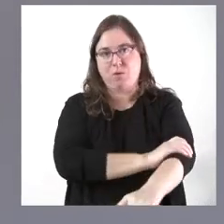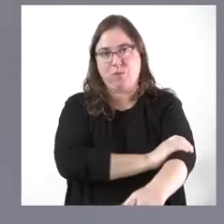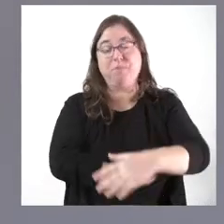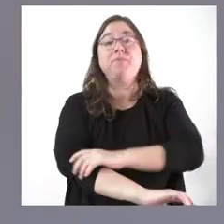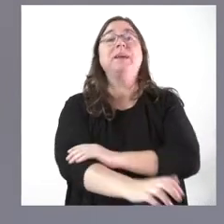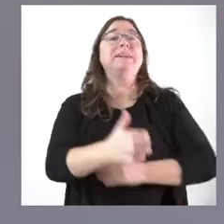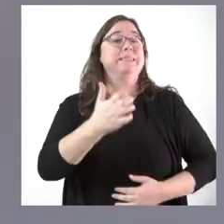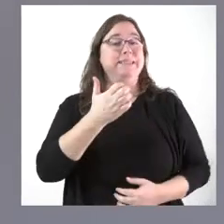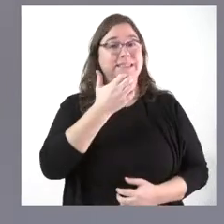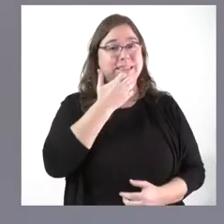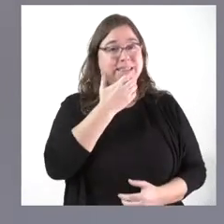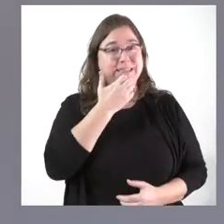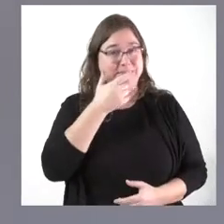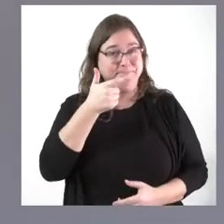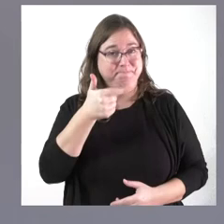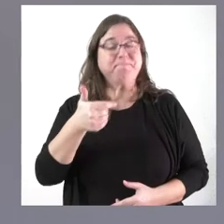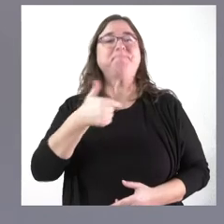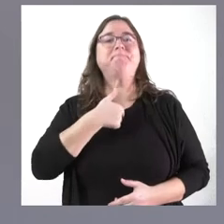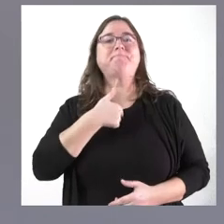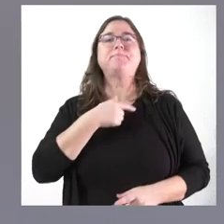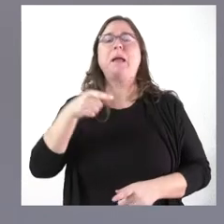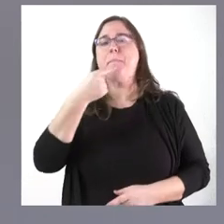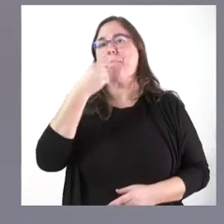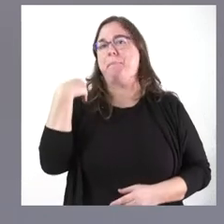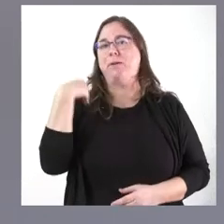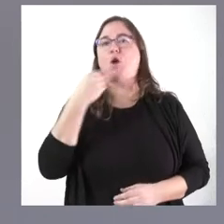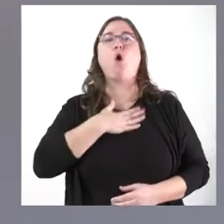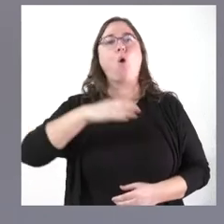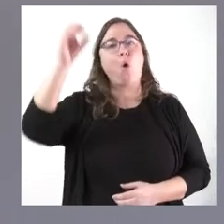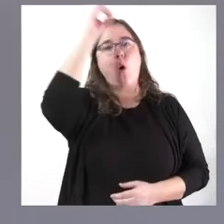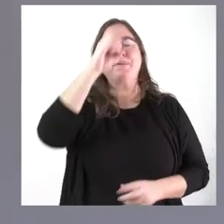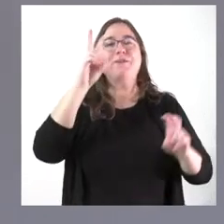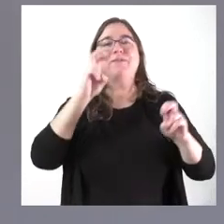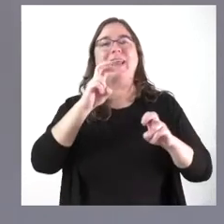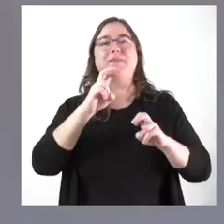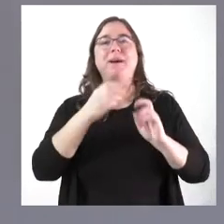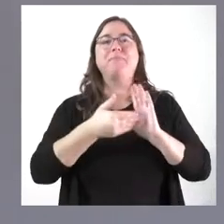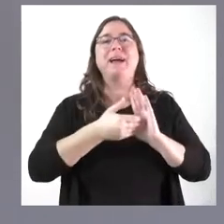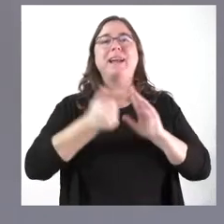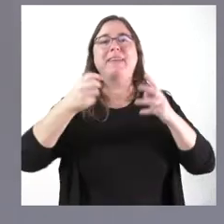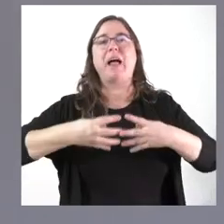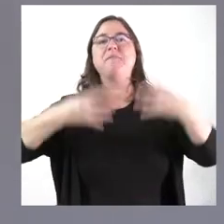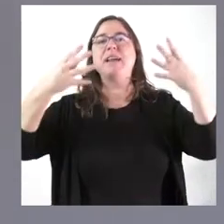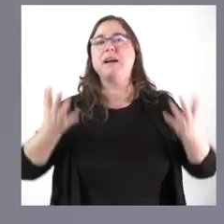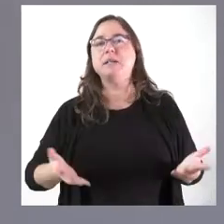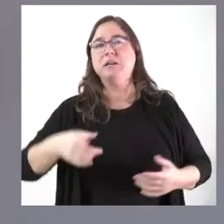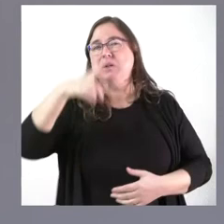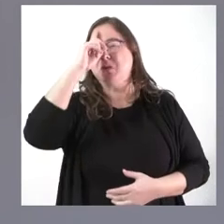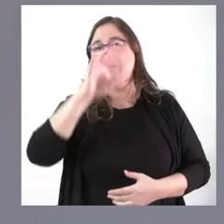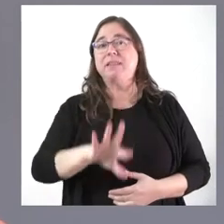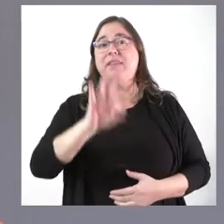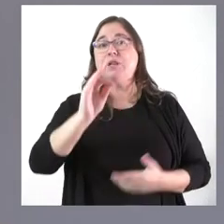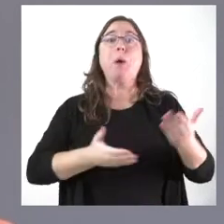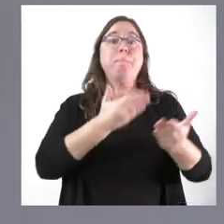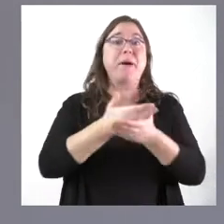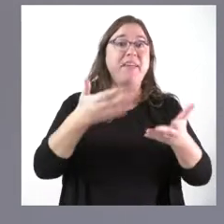me pide la posición sobre el Ministerio en relación a la retirada de esa valla no sé si se refiere a la decisión de pedir que